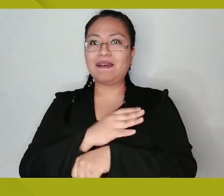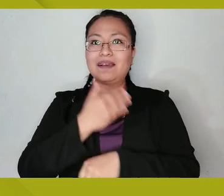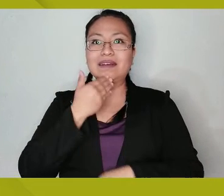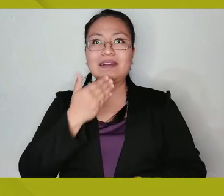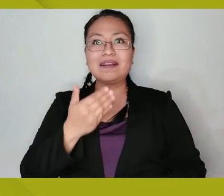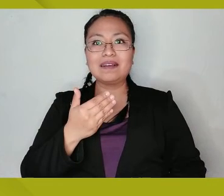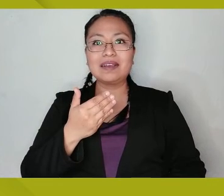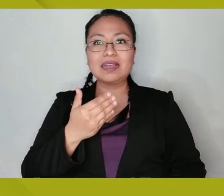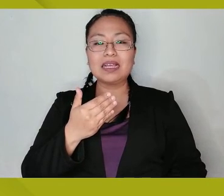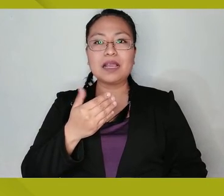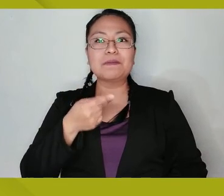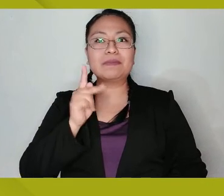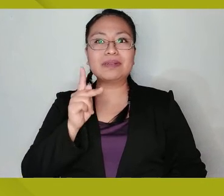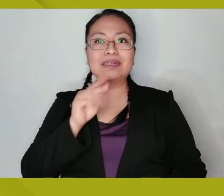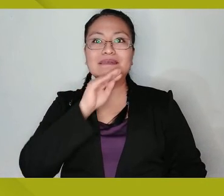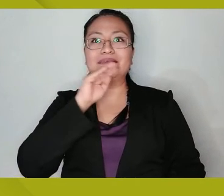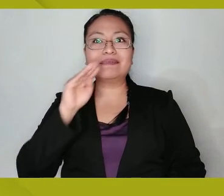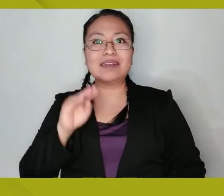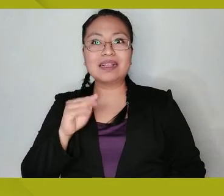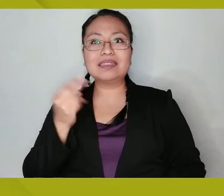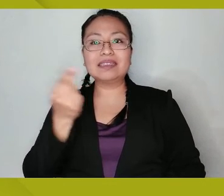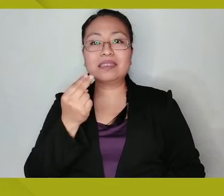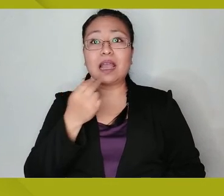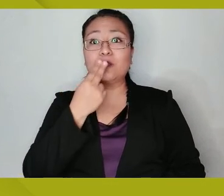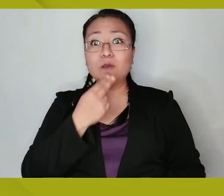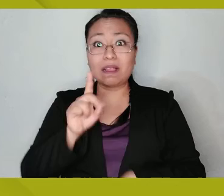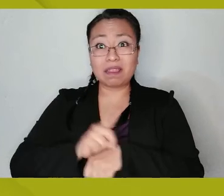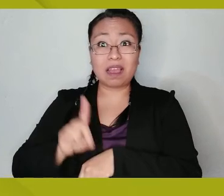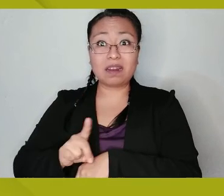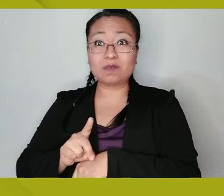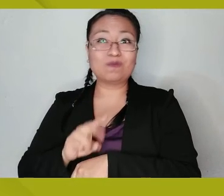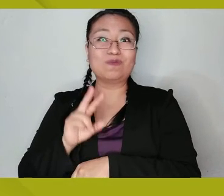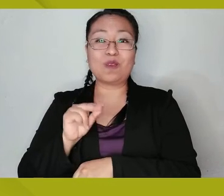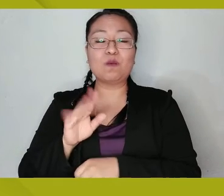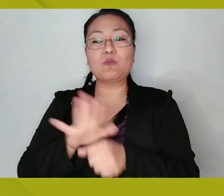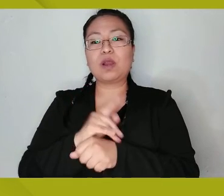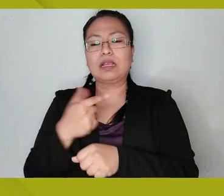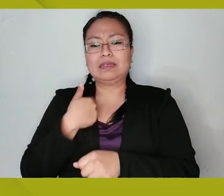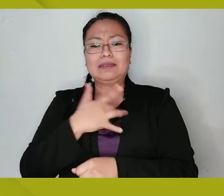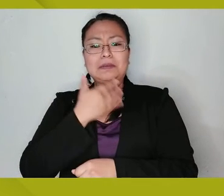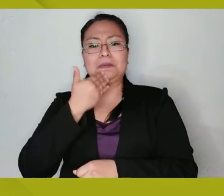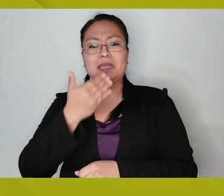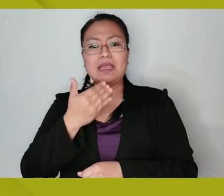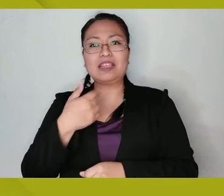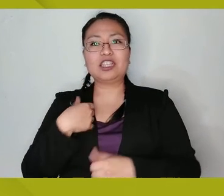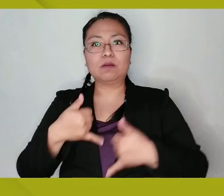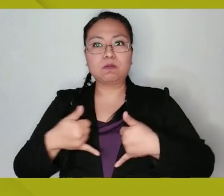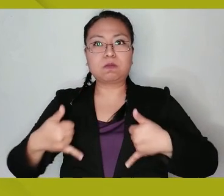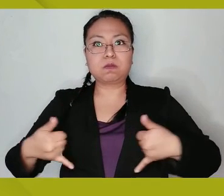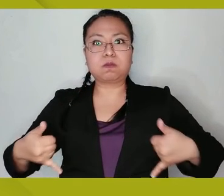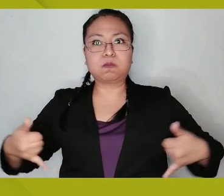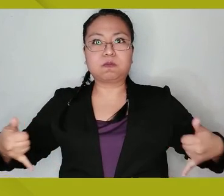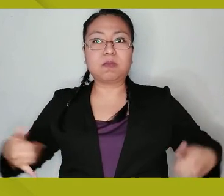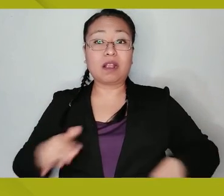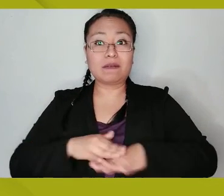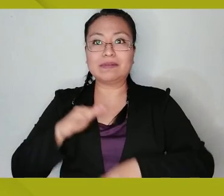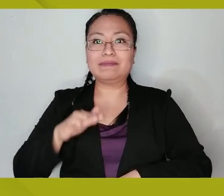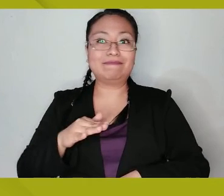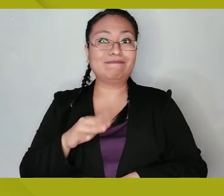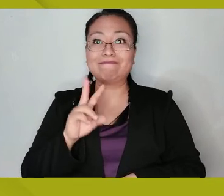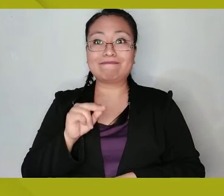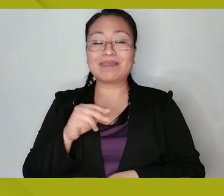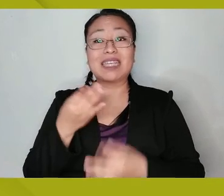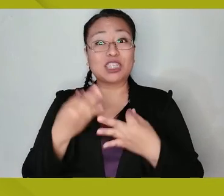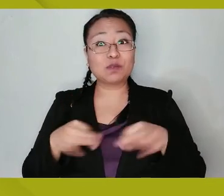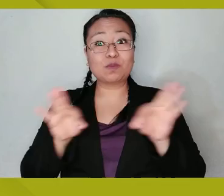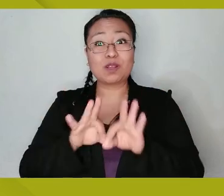decir, necesitamos del azúcar, tenemos el bienestar, subimos de peso y es importante detectar si